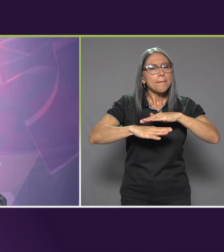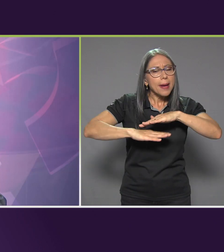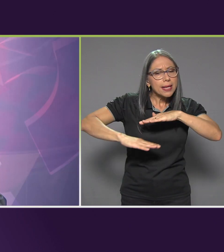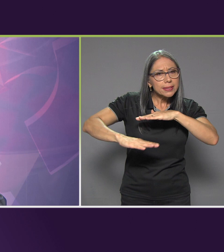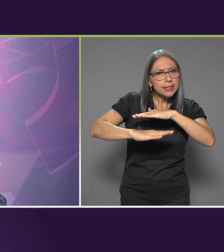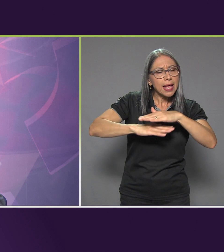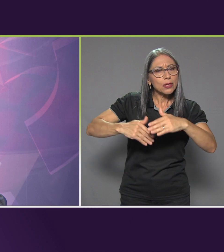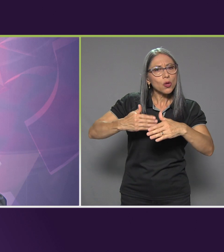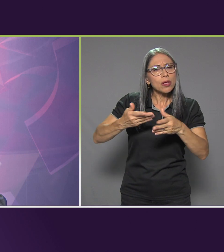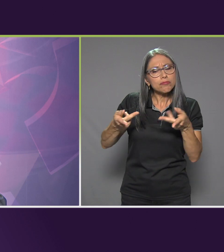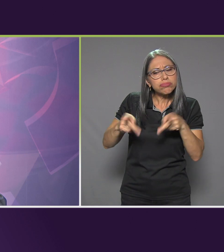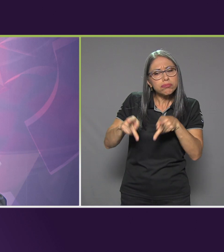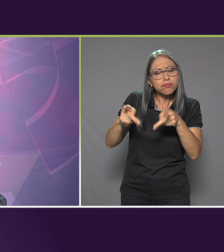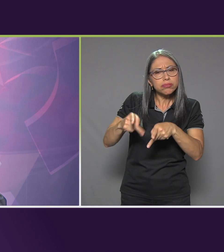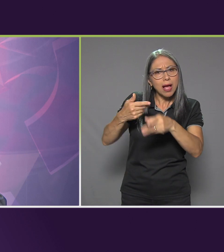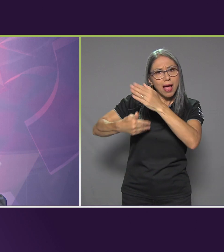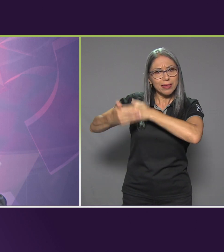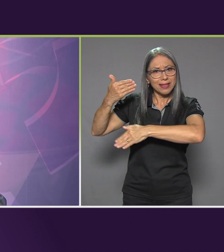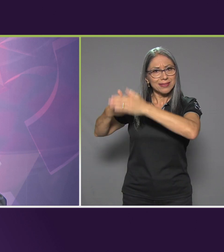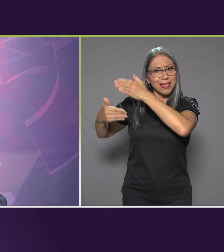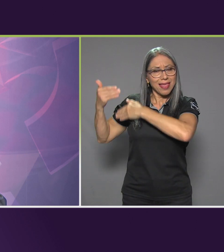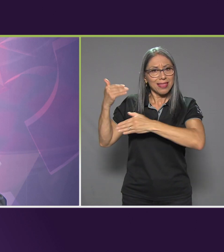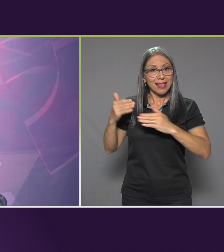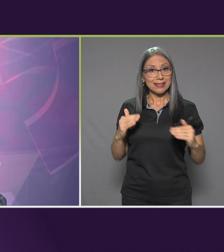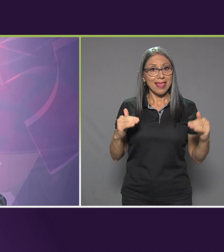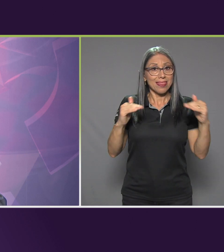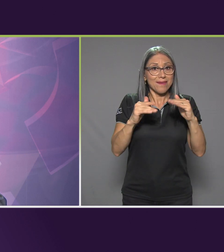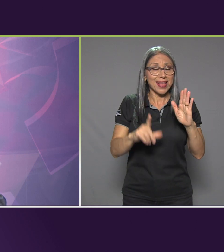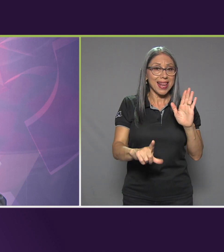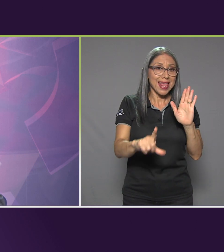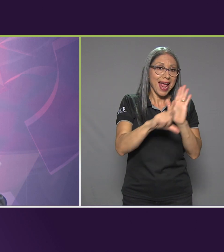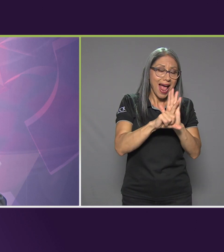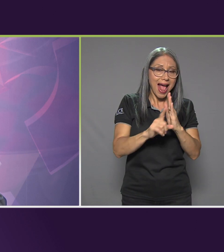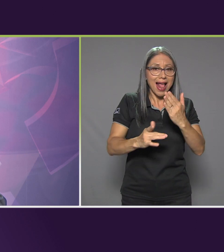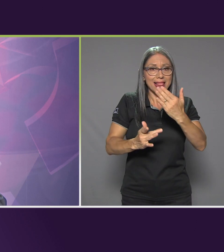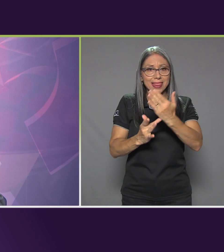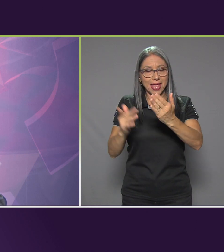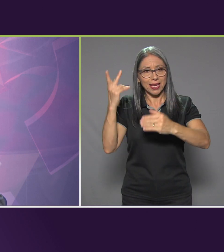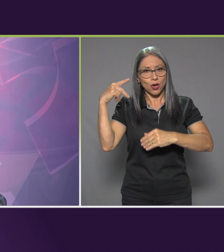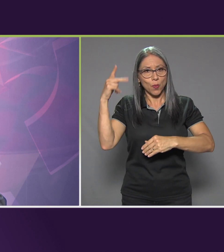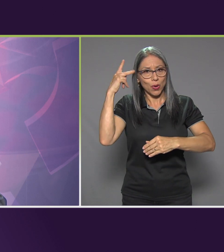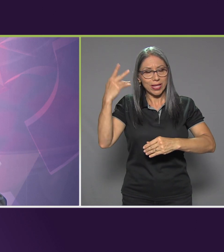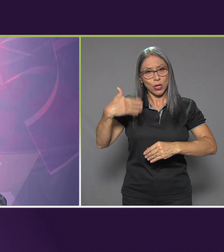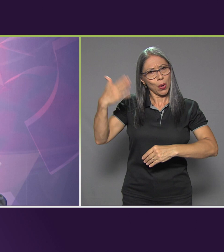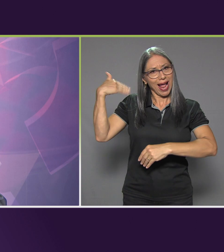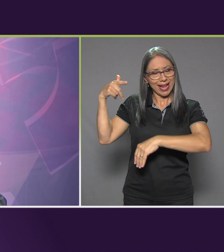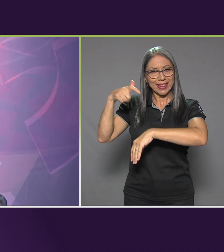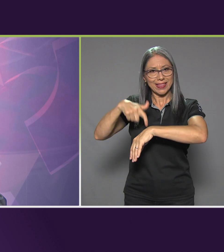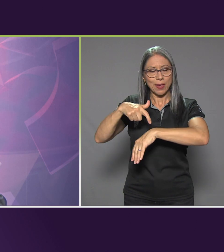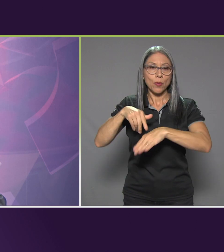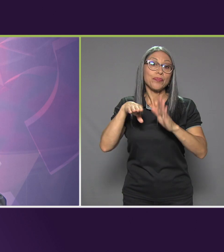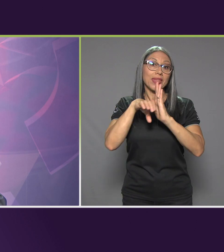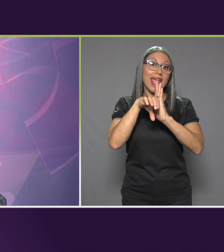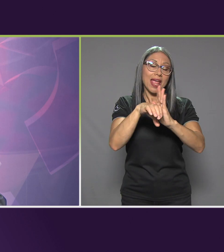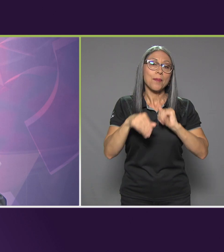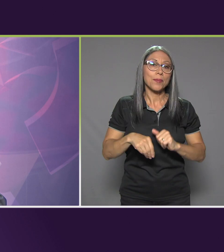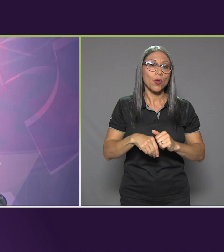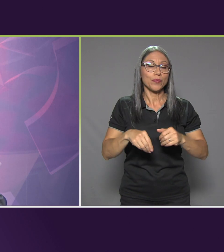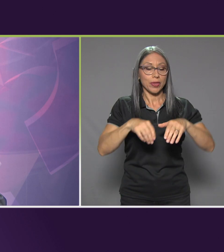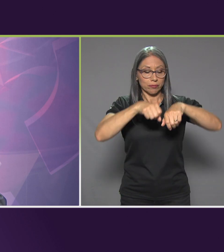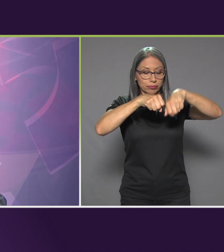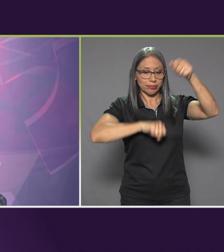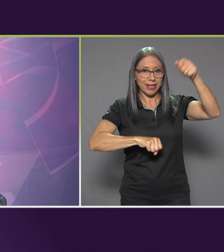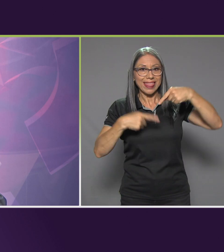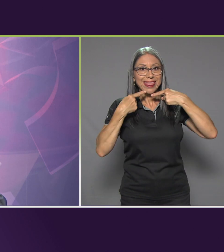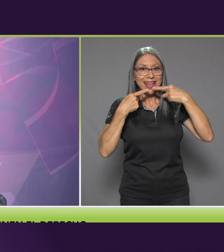los antecedentes de tipo legal y de tipo técnico y político en aquel tiempo, por ejemplo, la Declaración